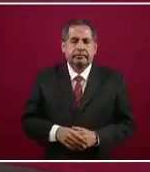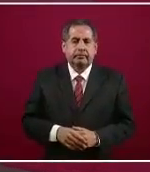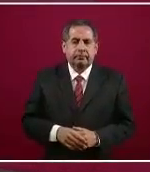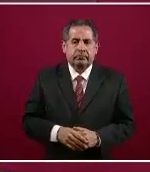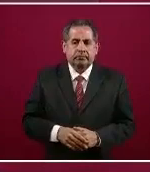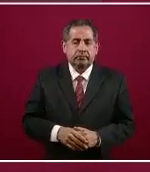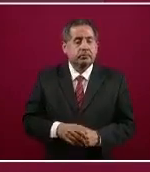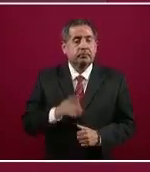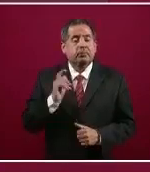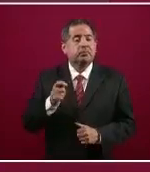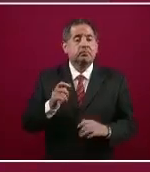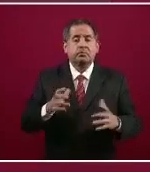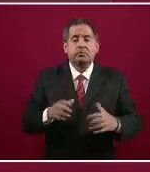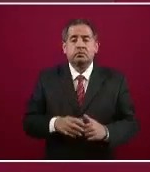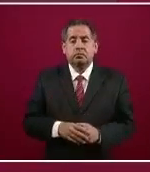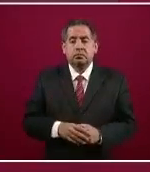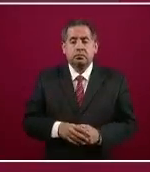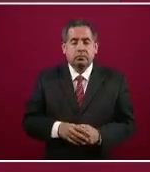del movimiento